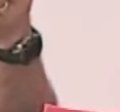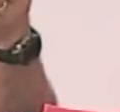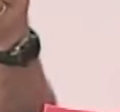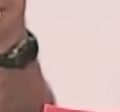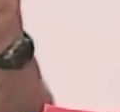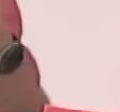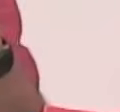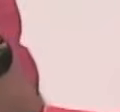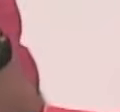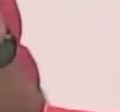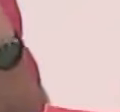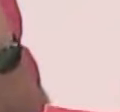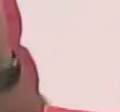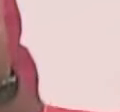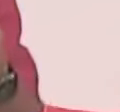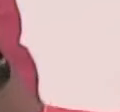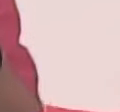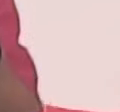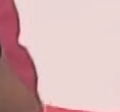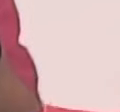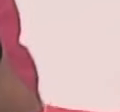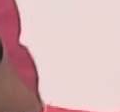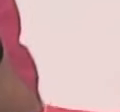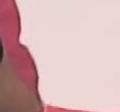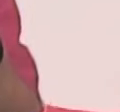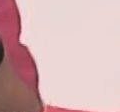que las decisiones se han venido tomando.